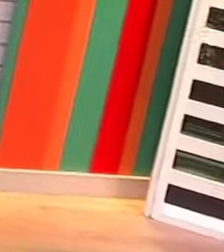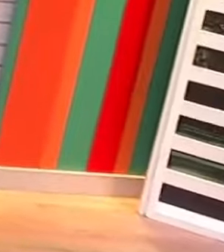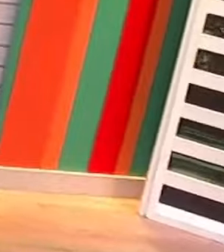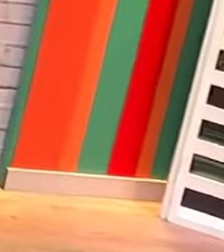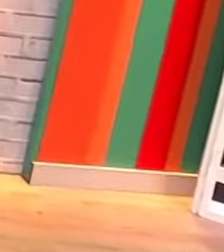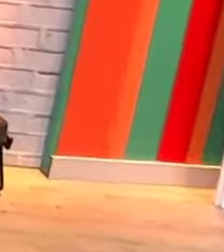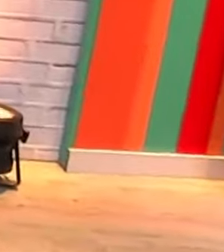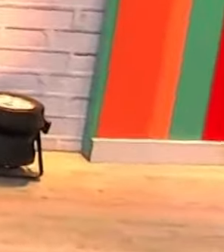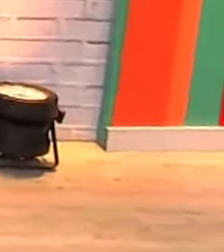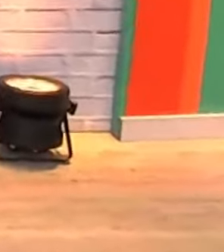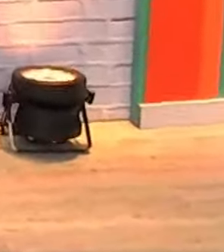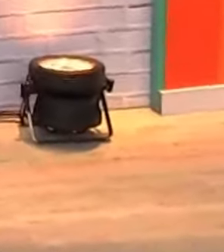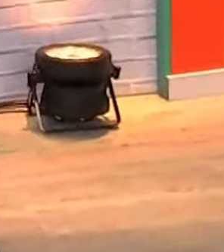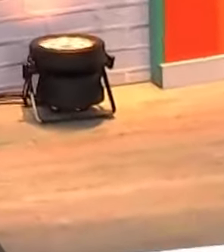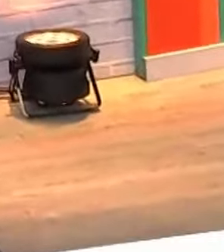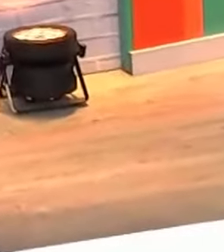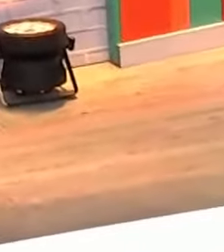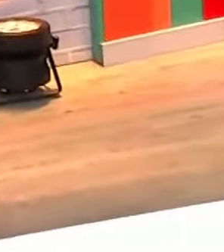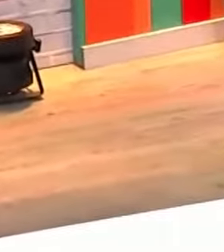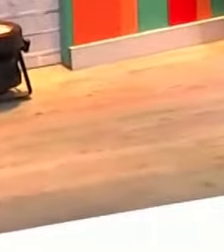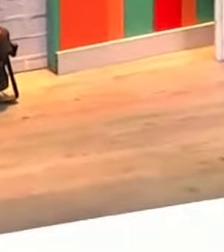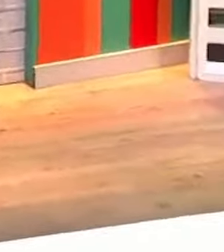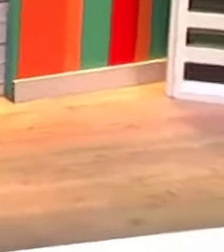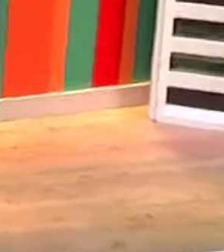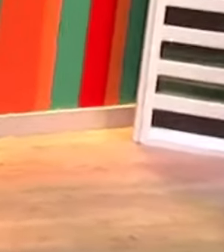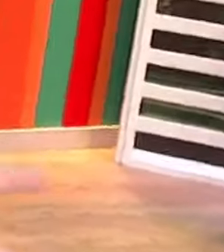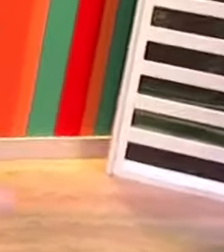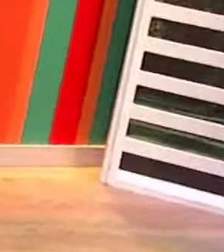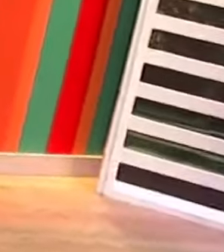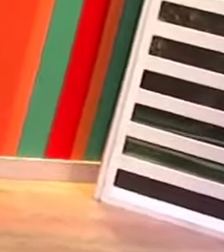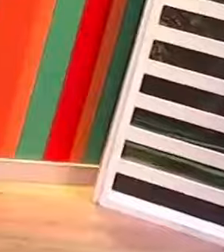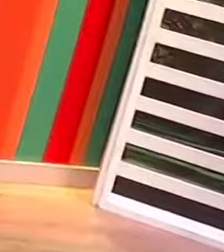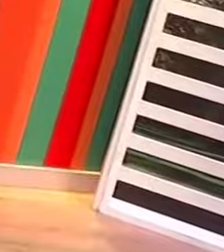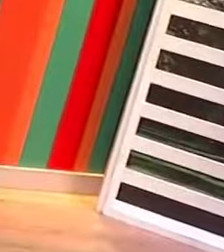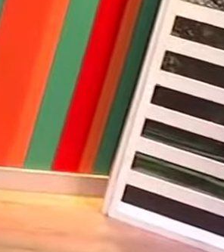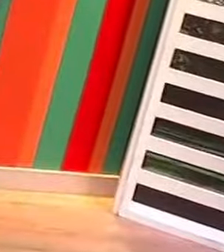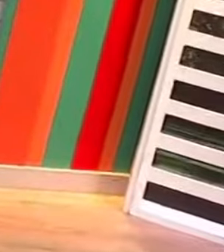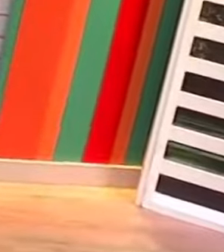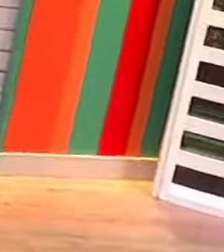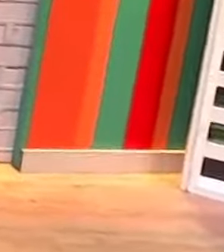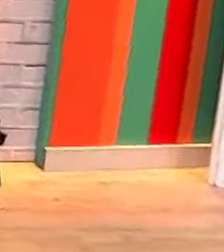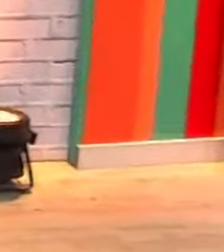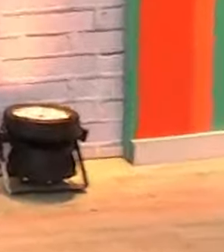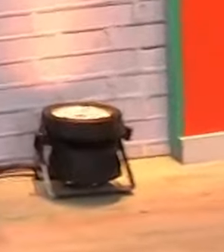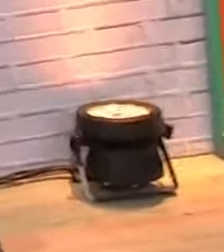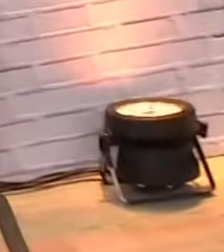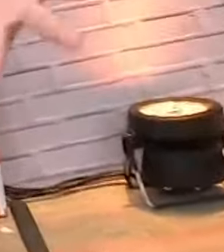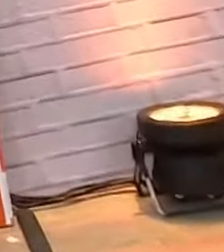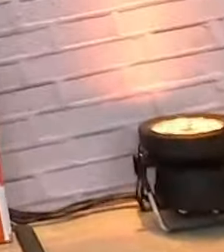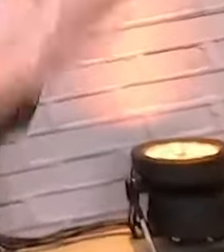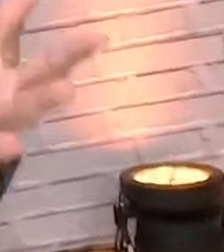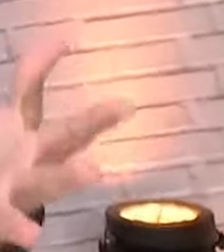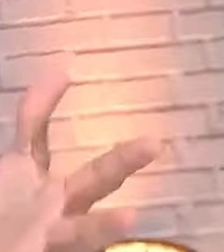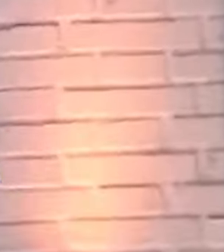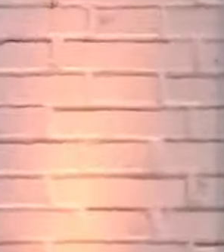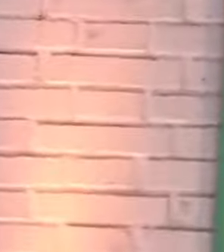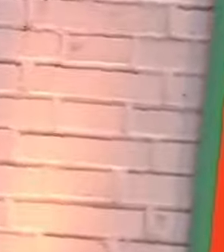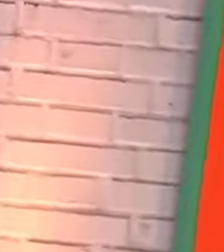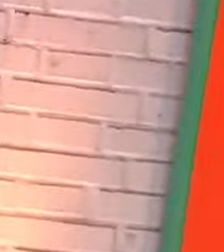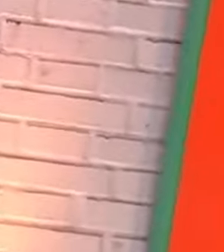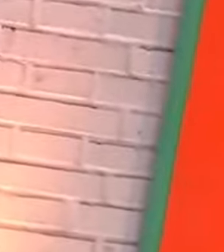porque ya empezó Más Conectado. Programa con diversión, con información, entretenimiento, lo que necesita una